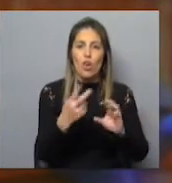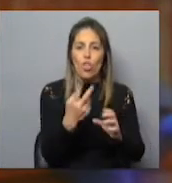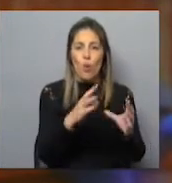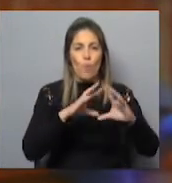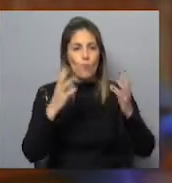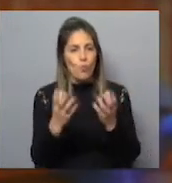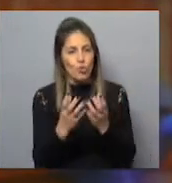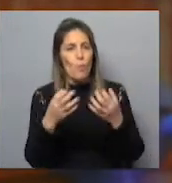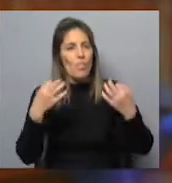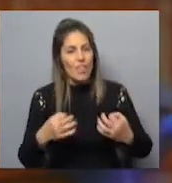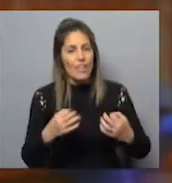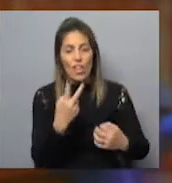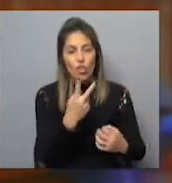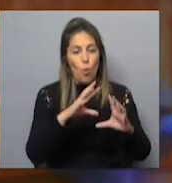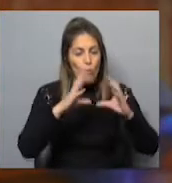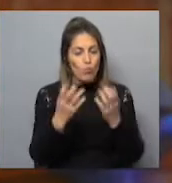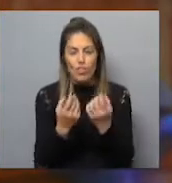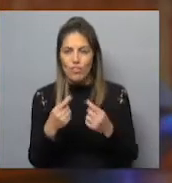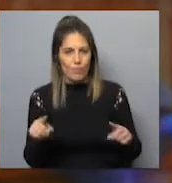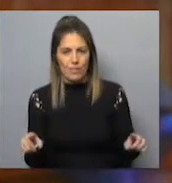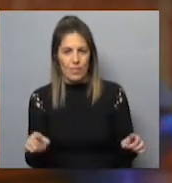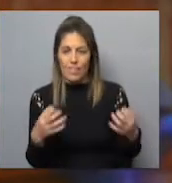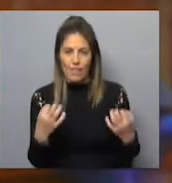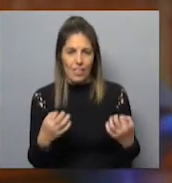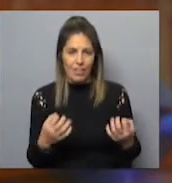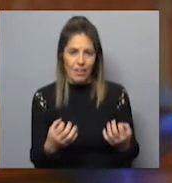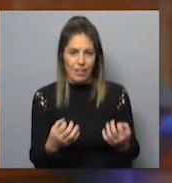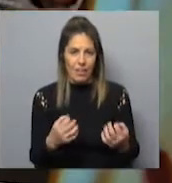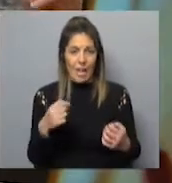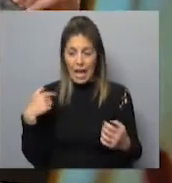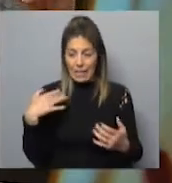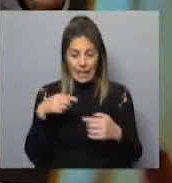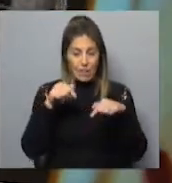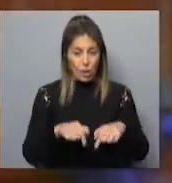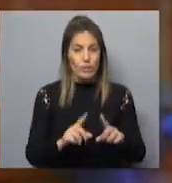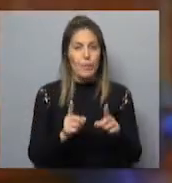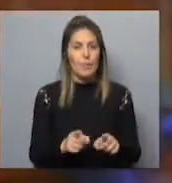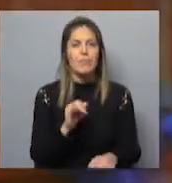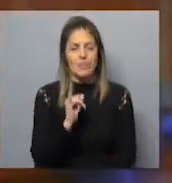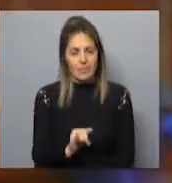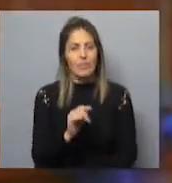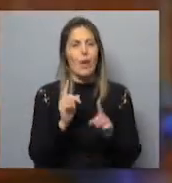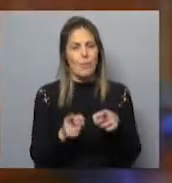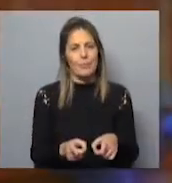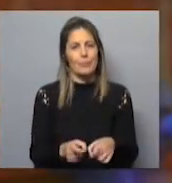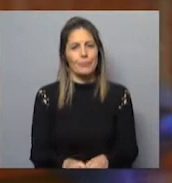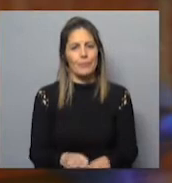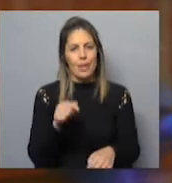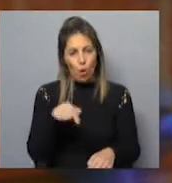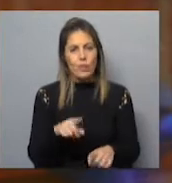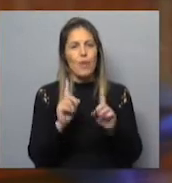porque realmente son los mundos al día de hoy también sigue el día de hoy también